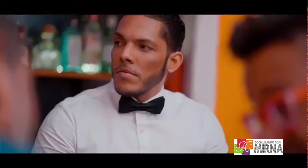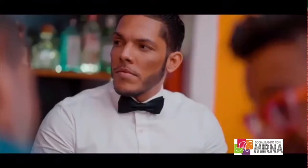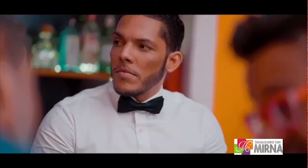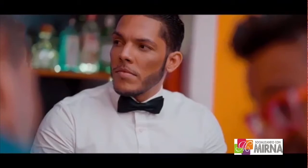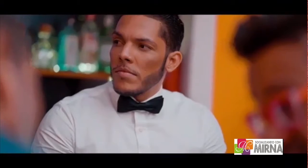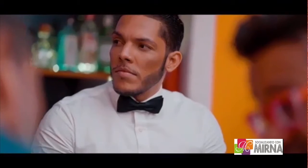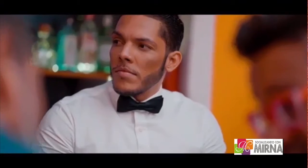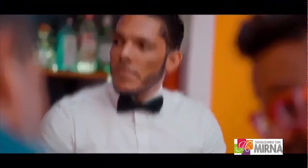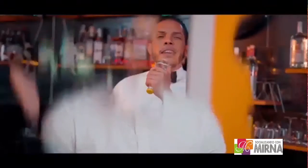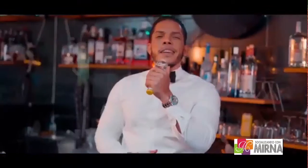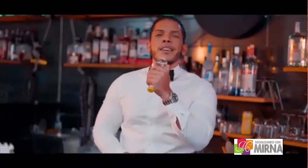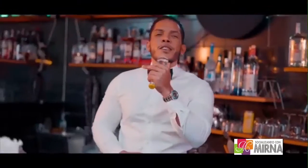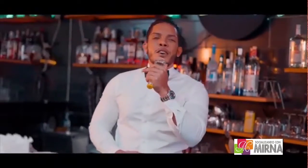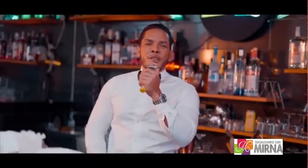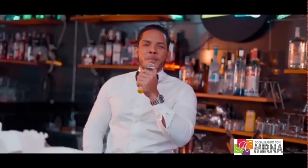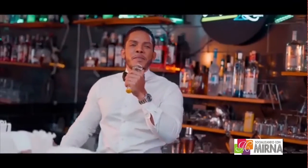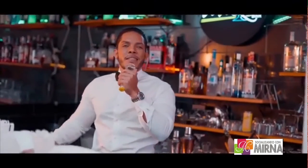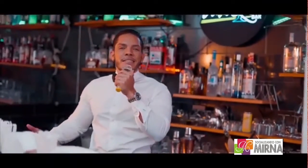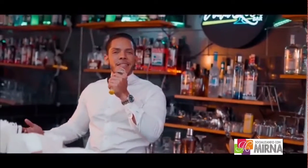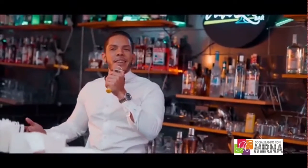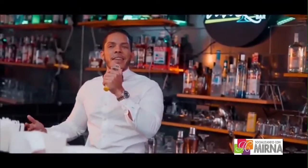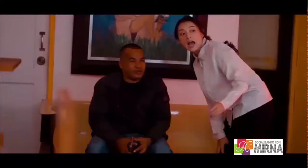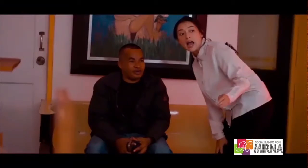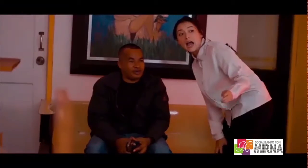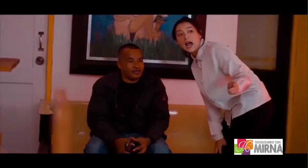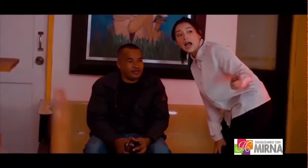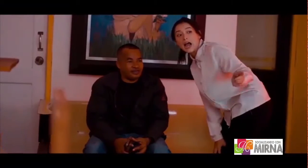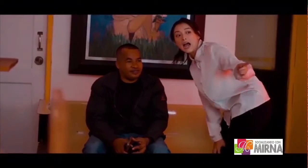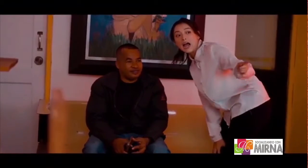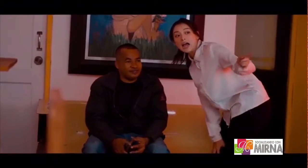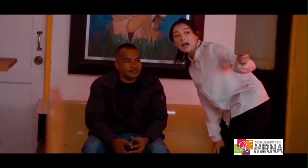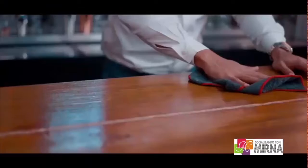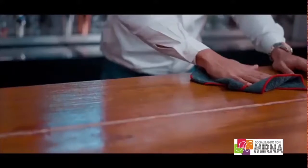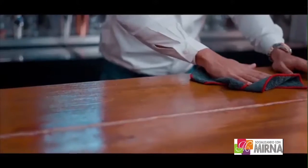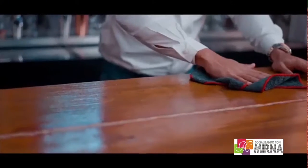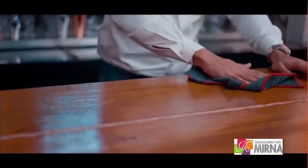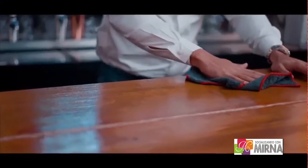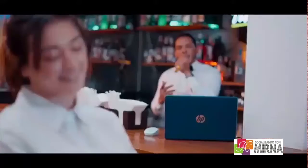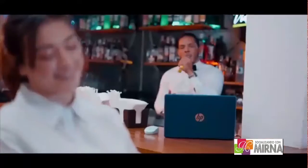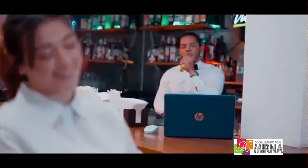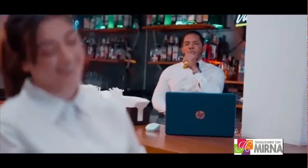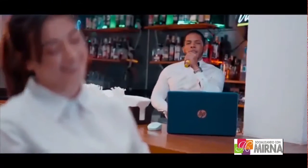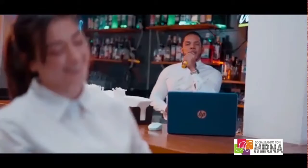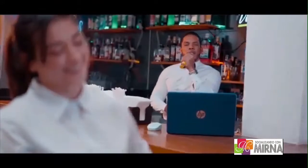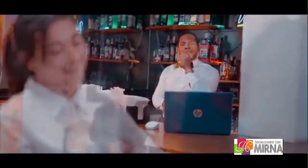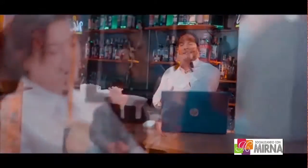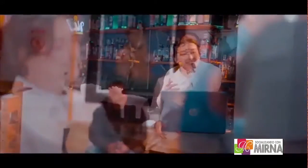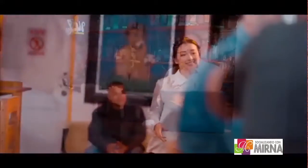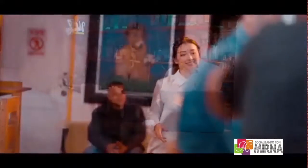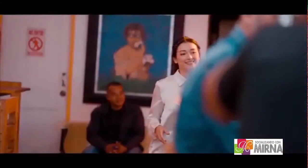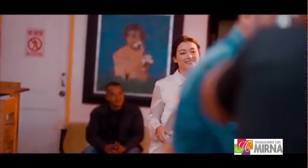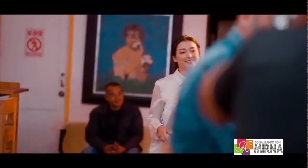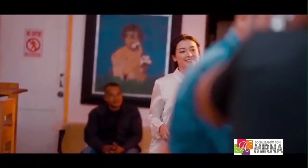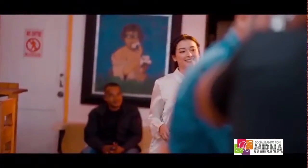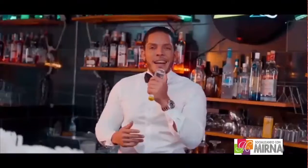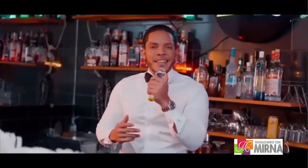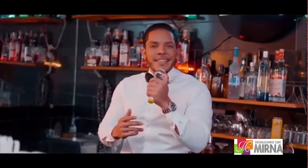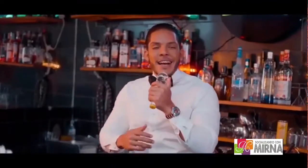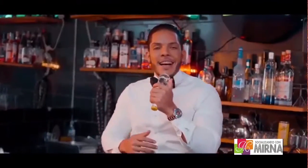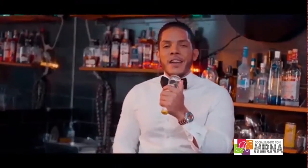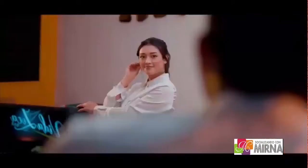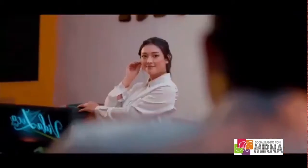Alejandro y Farruko, que lleva el ritmo de la salsa de la mano de Maiser. Chacho joven,